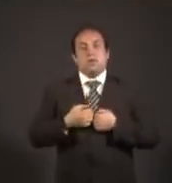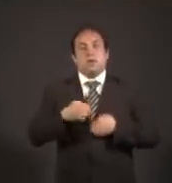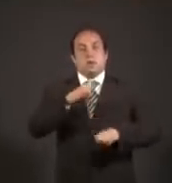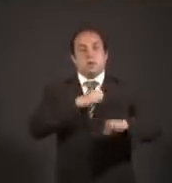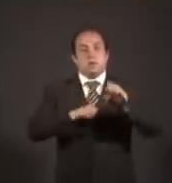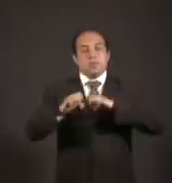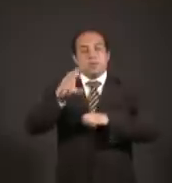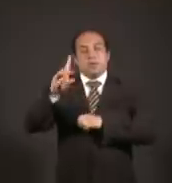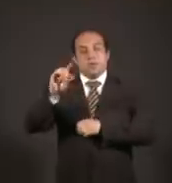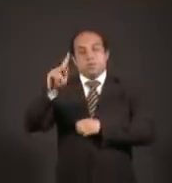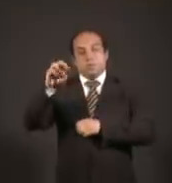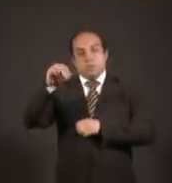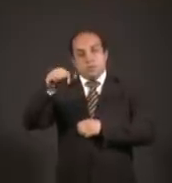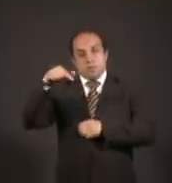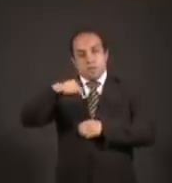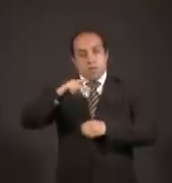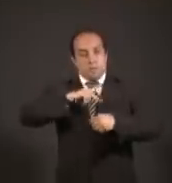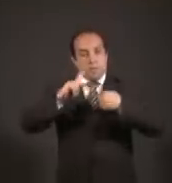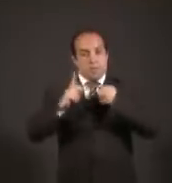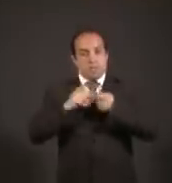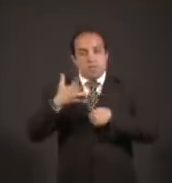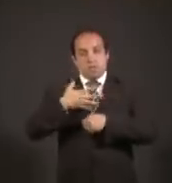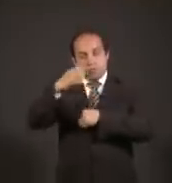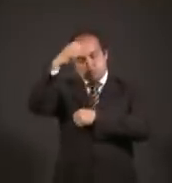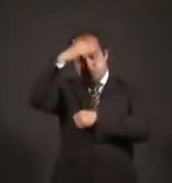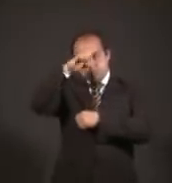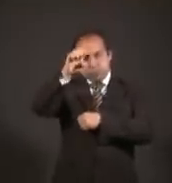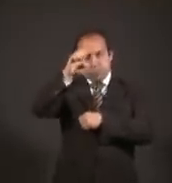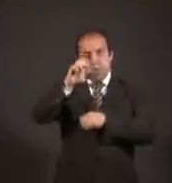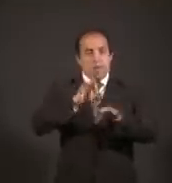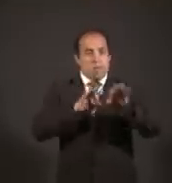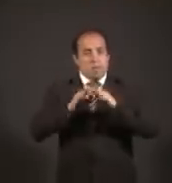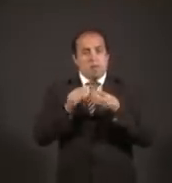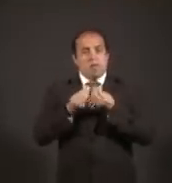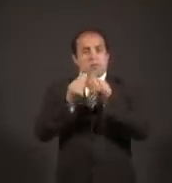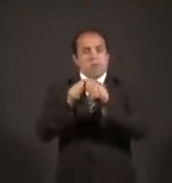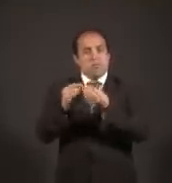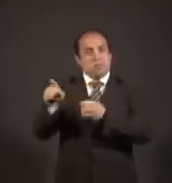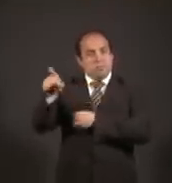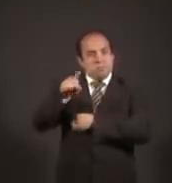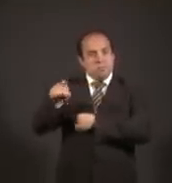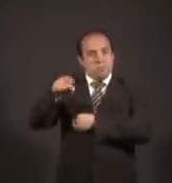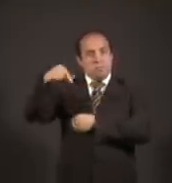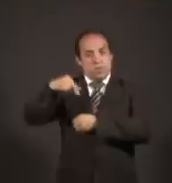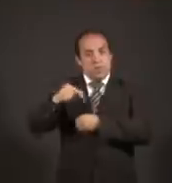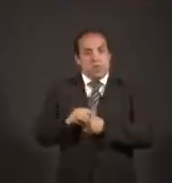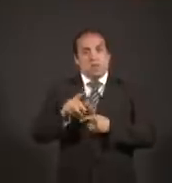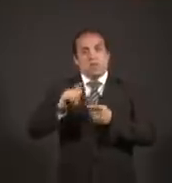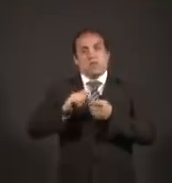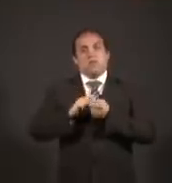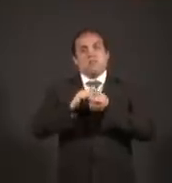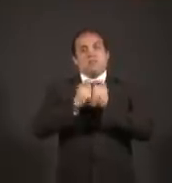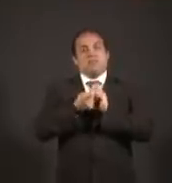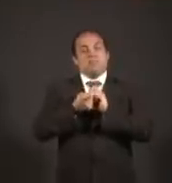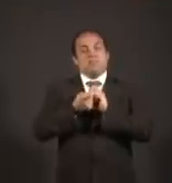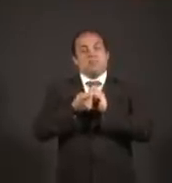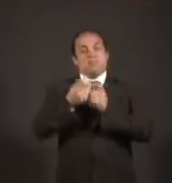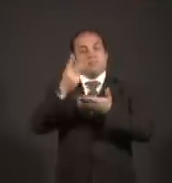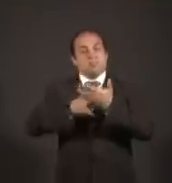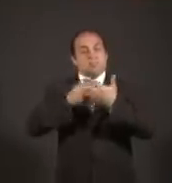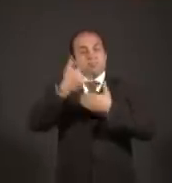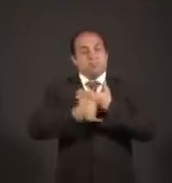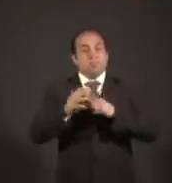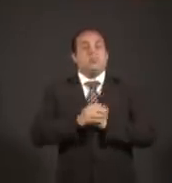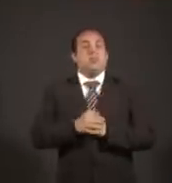sido pues una gran experiencia trabajar junto con ellos en esta realización de este proyecto. Gracias a la